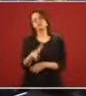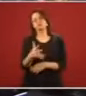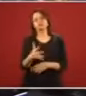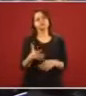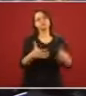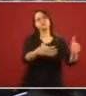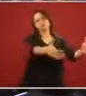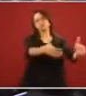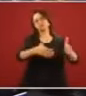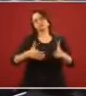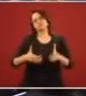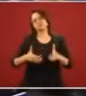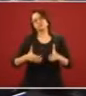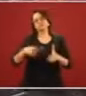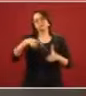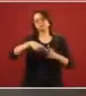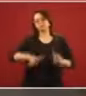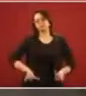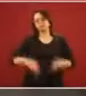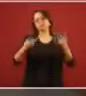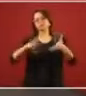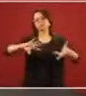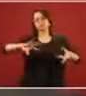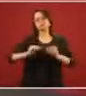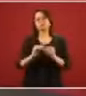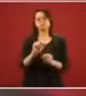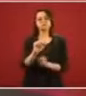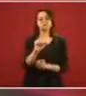como 20 mil millones.